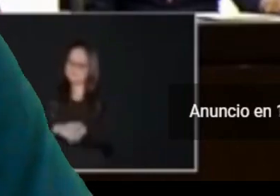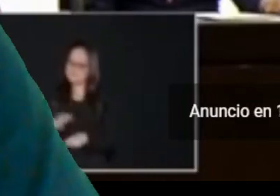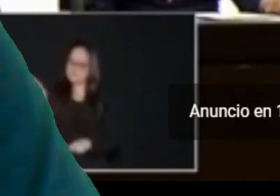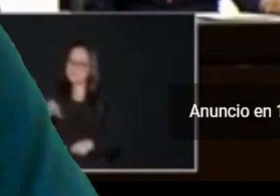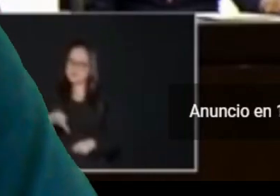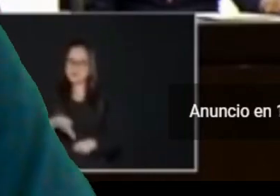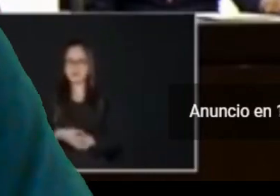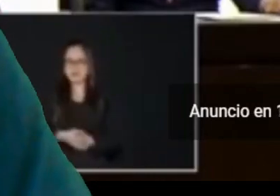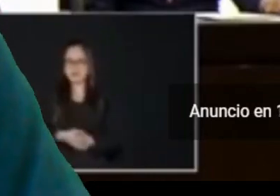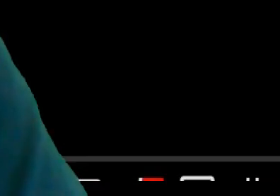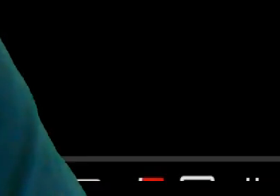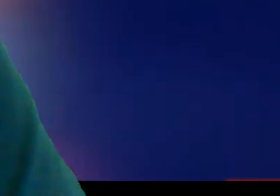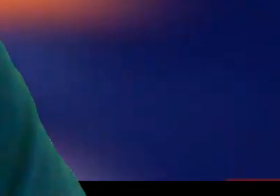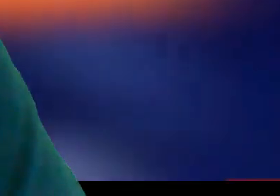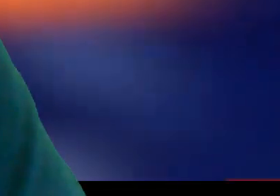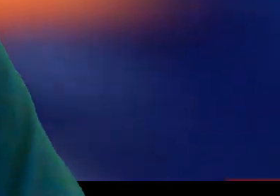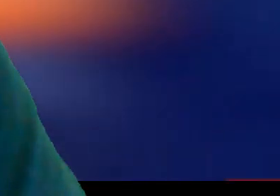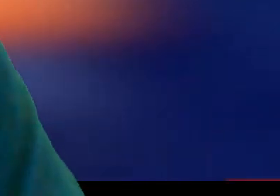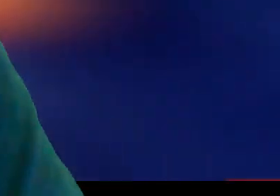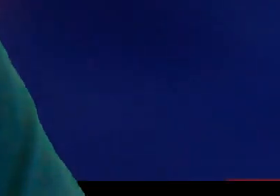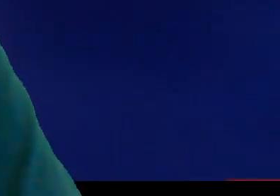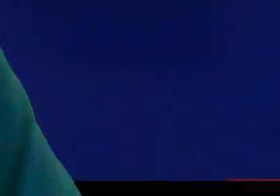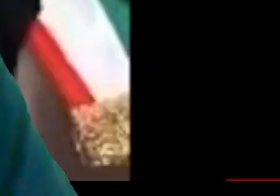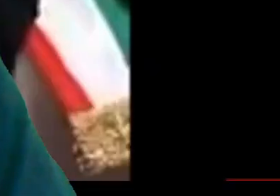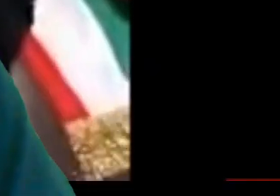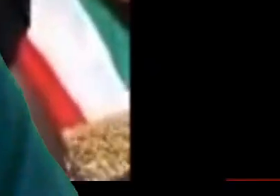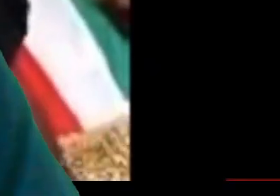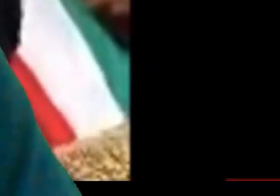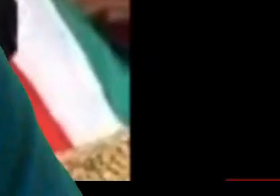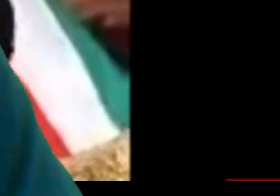a mis proveedores. Pero bueno,